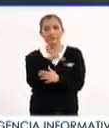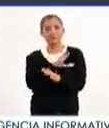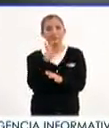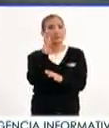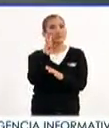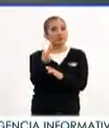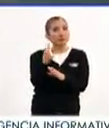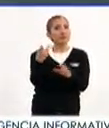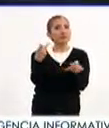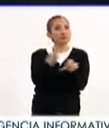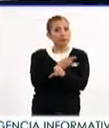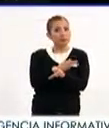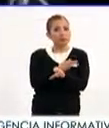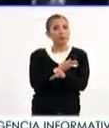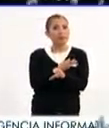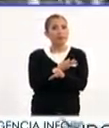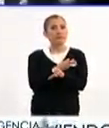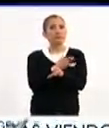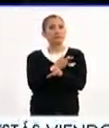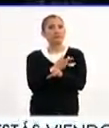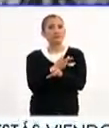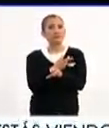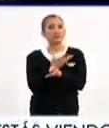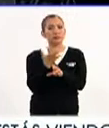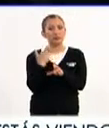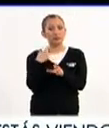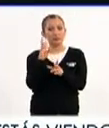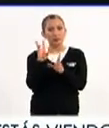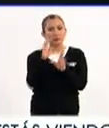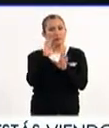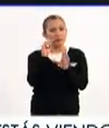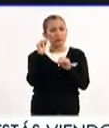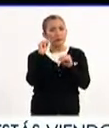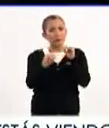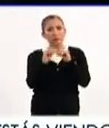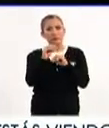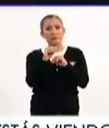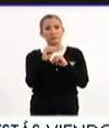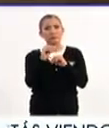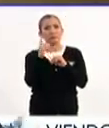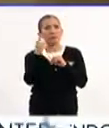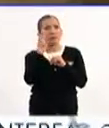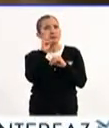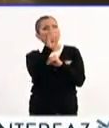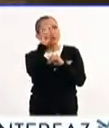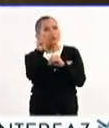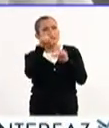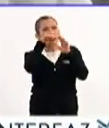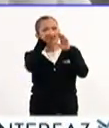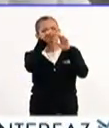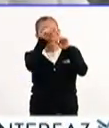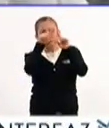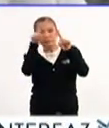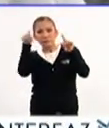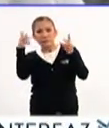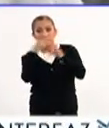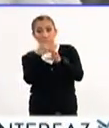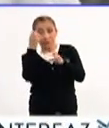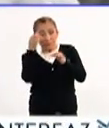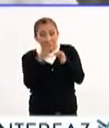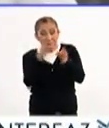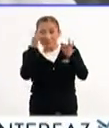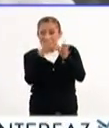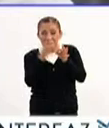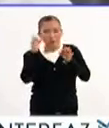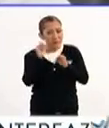observó que sucedió en los instrumentos que se habían construido ad hoc para observar esas ondas, sucedía precisa